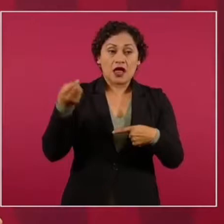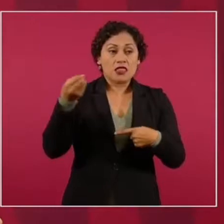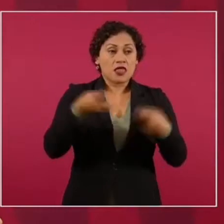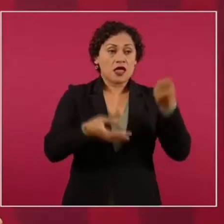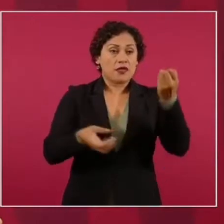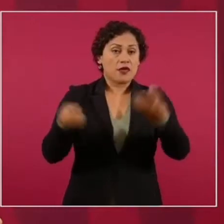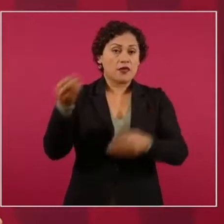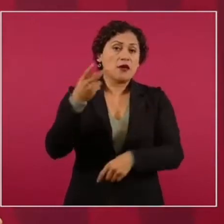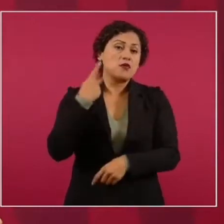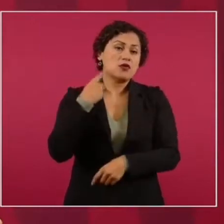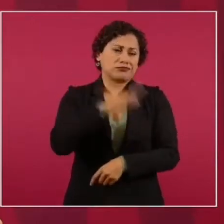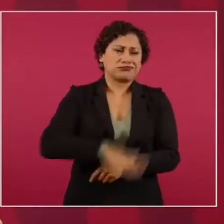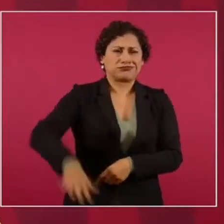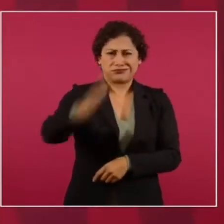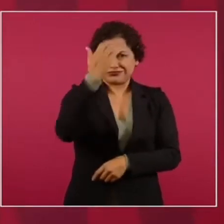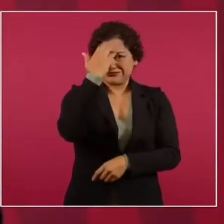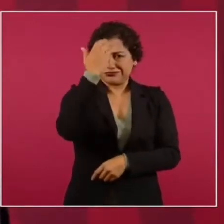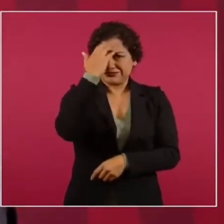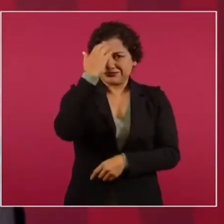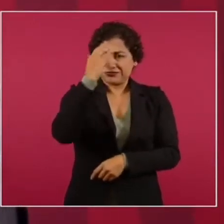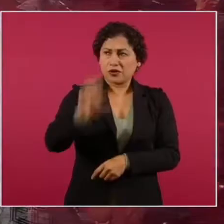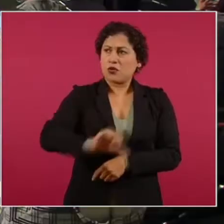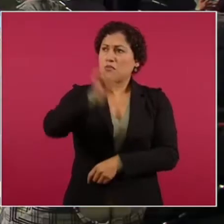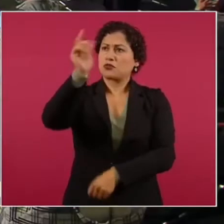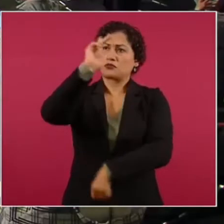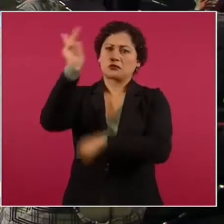analfabetismo político. Siempre lo digo.